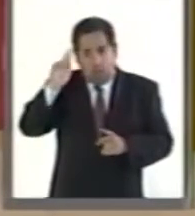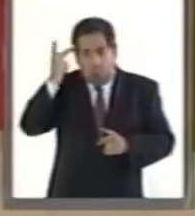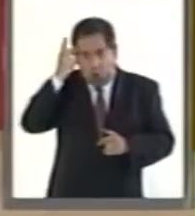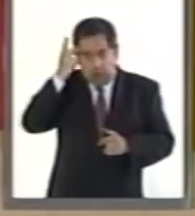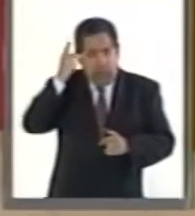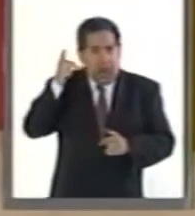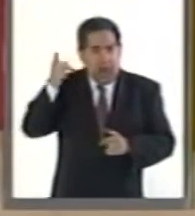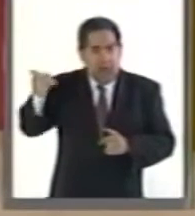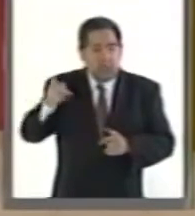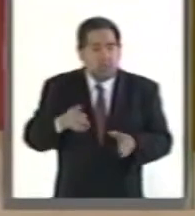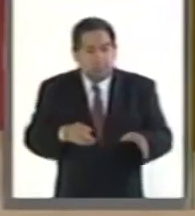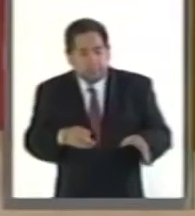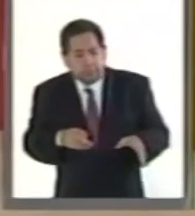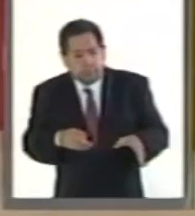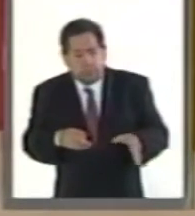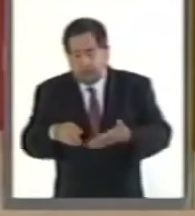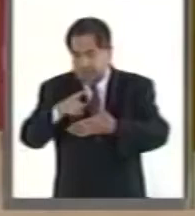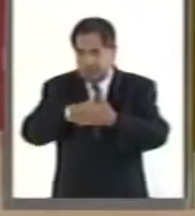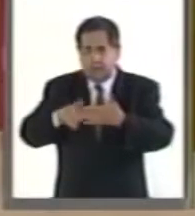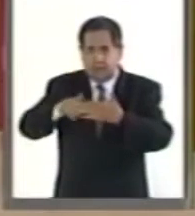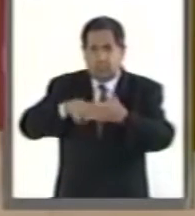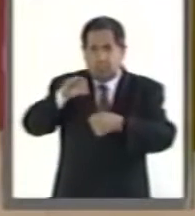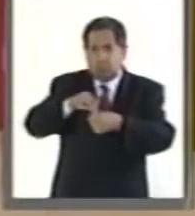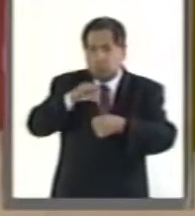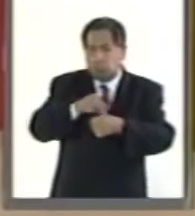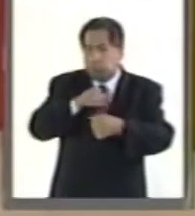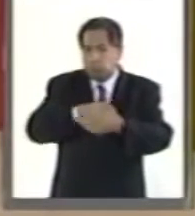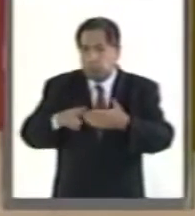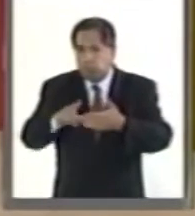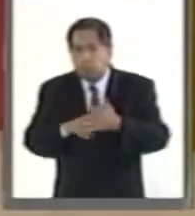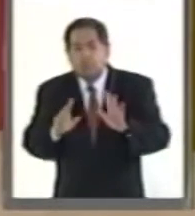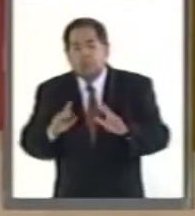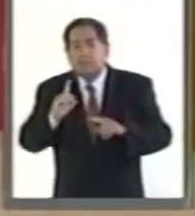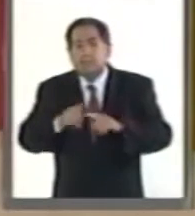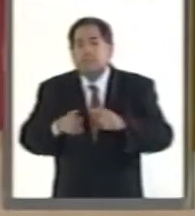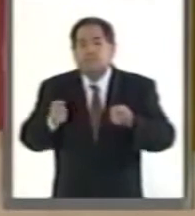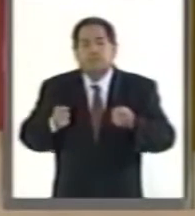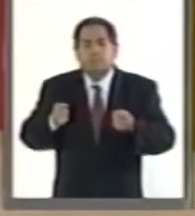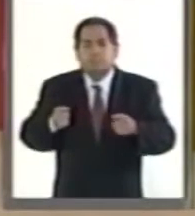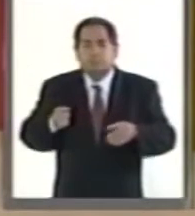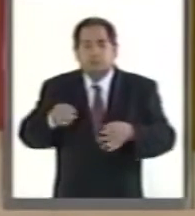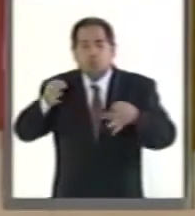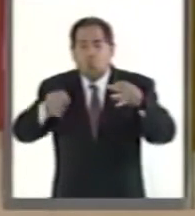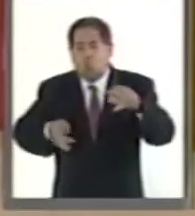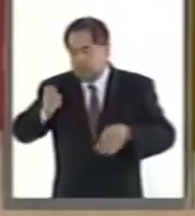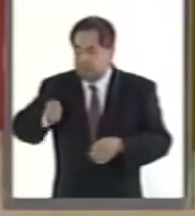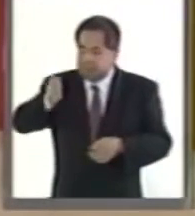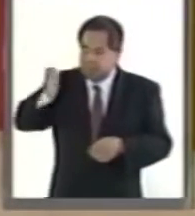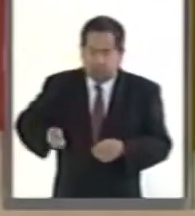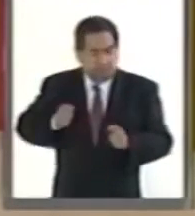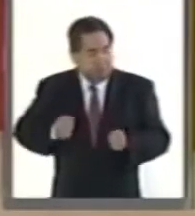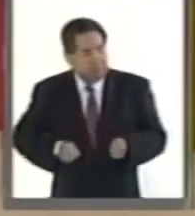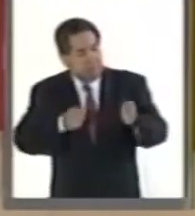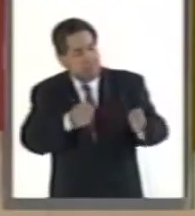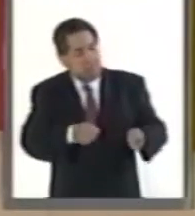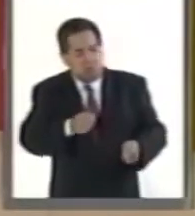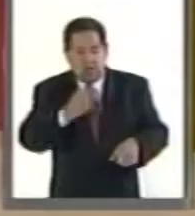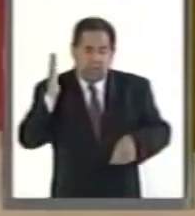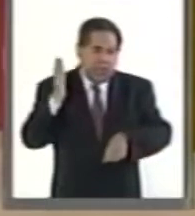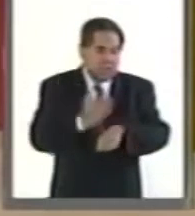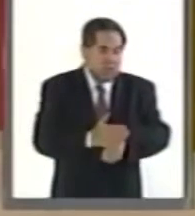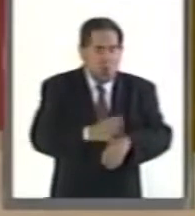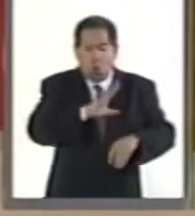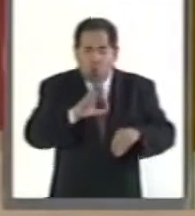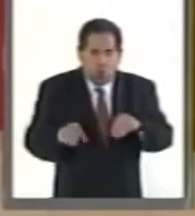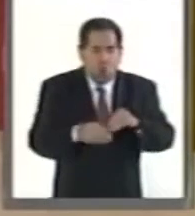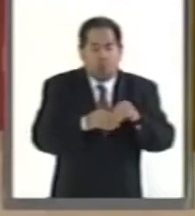La suspensión del derecho al voto puede ser impuesta expresamente por un juez como una pena